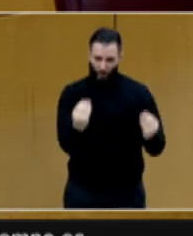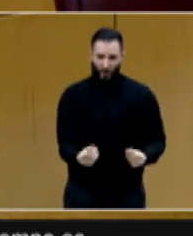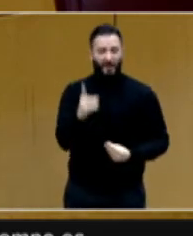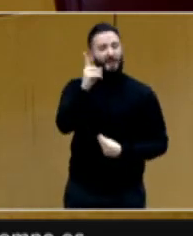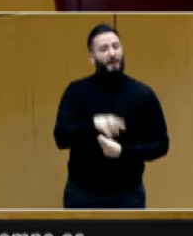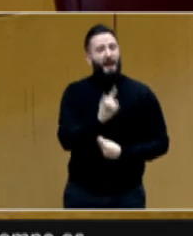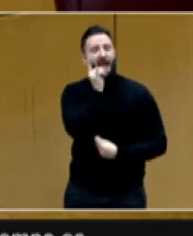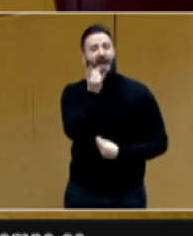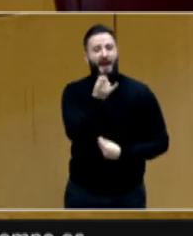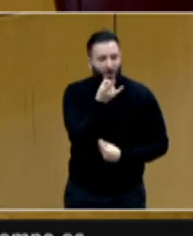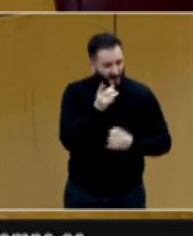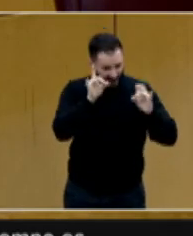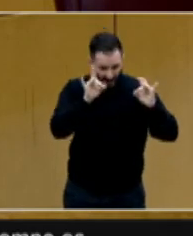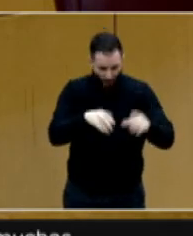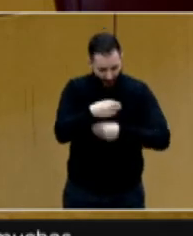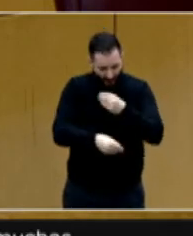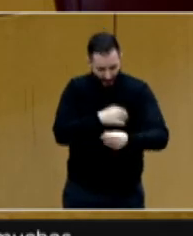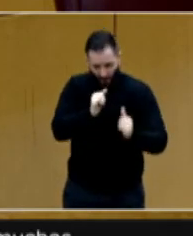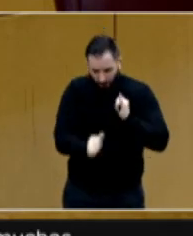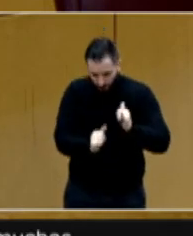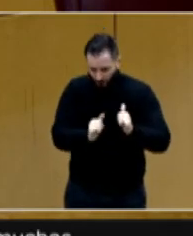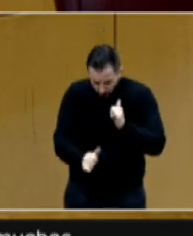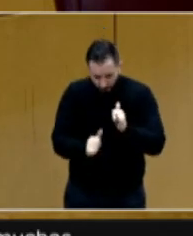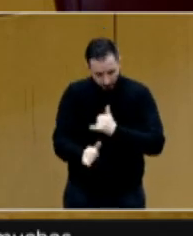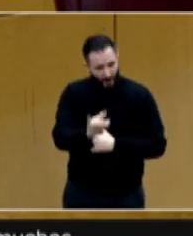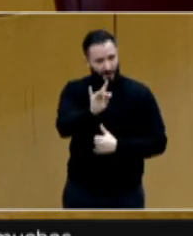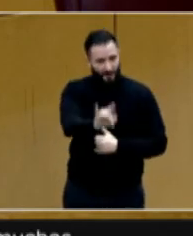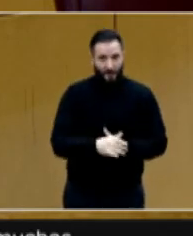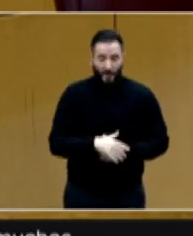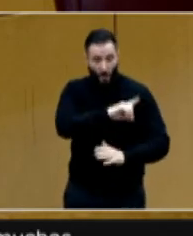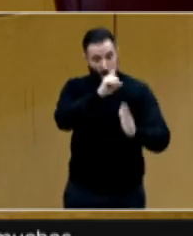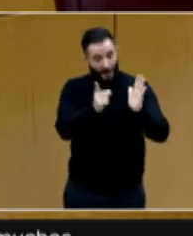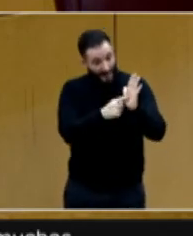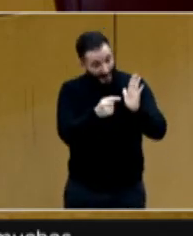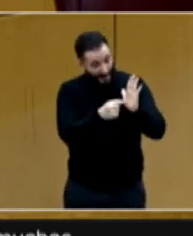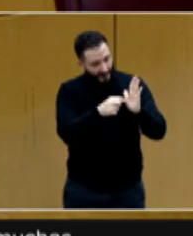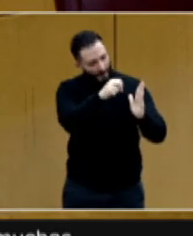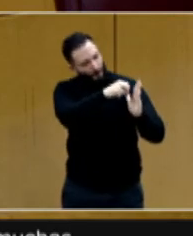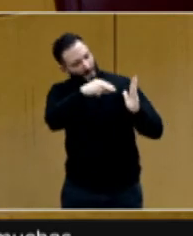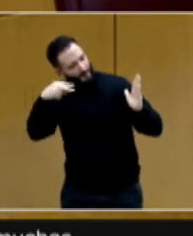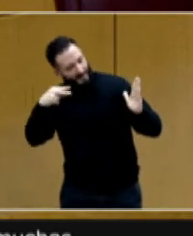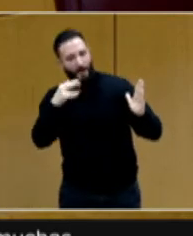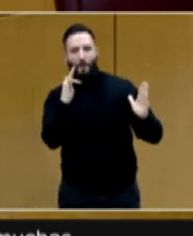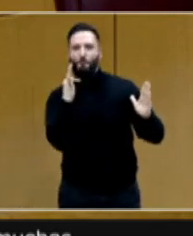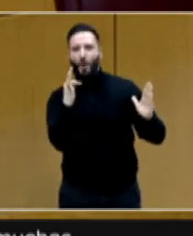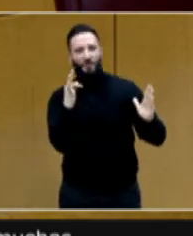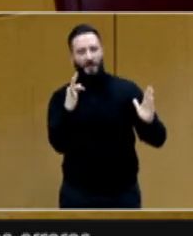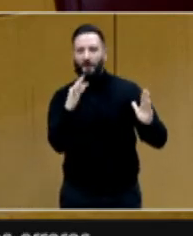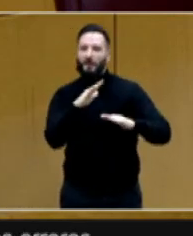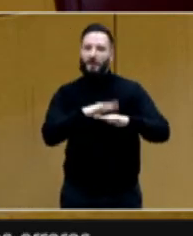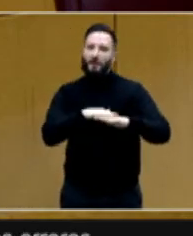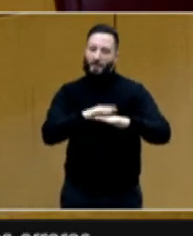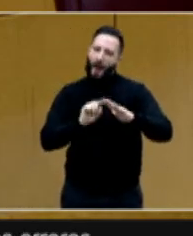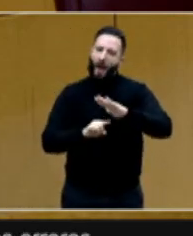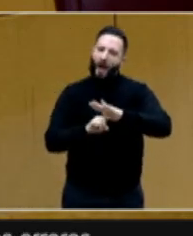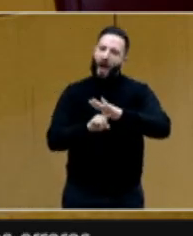errores que cometer pero esta ley se debe entender desde una perspectiva positiva como un avance largamente